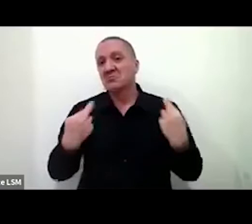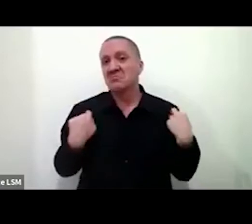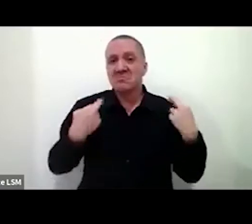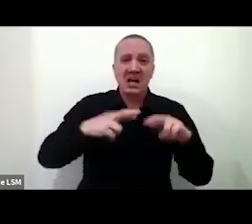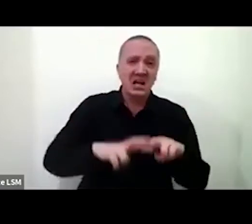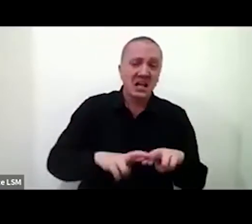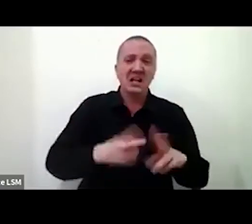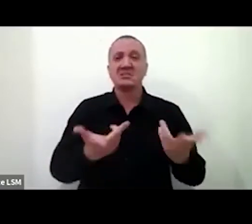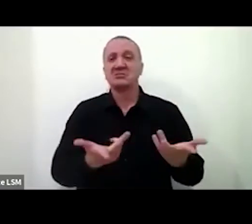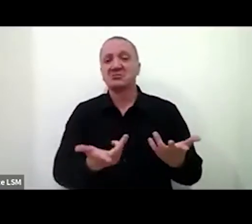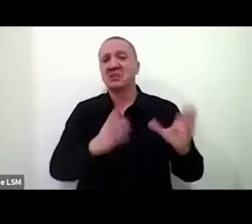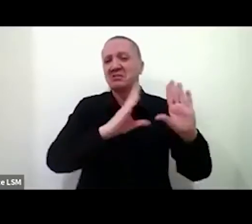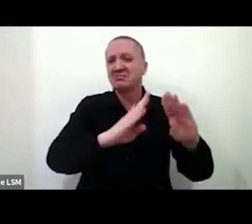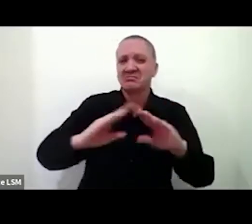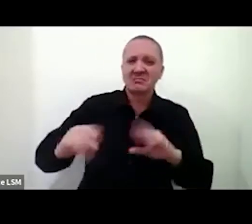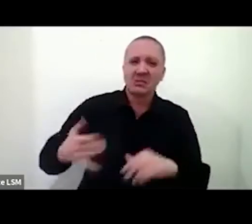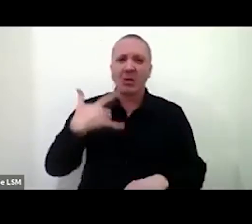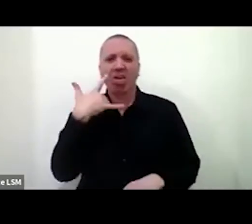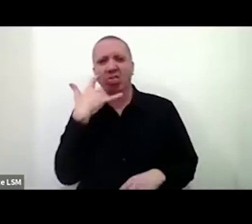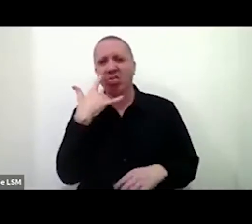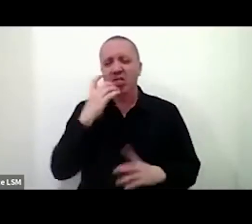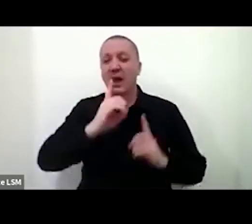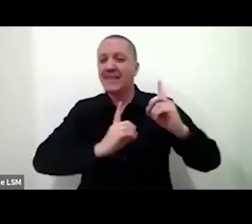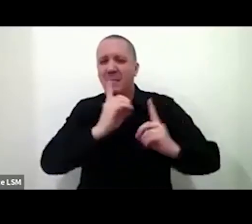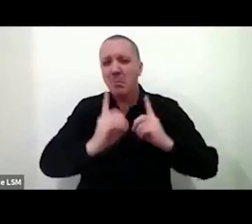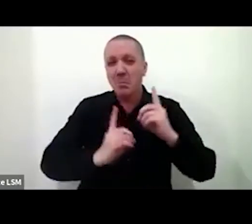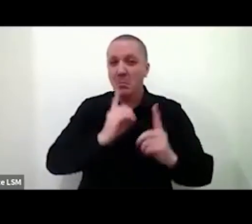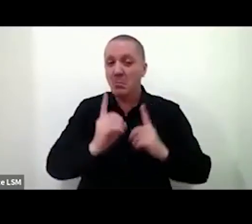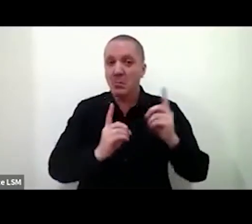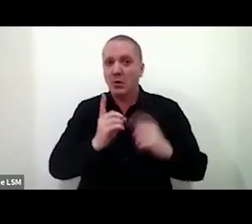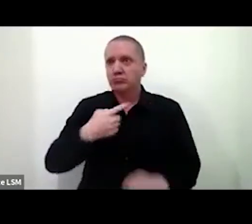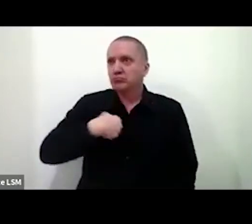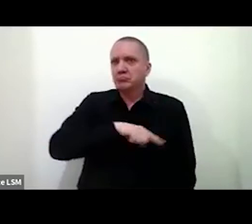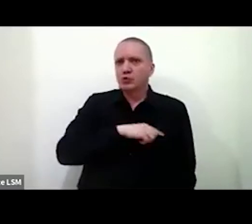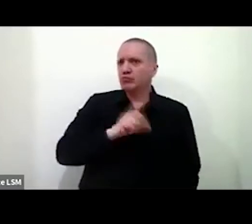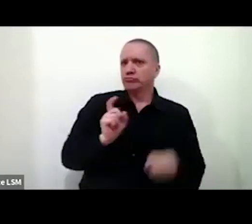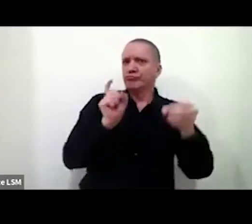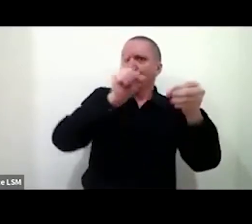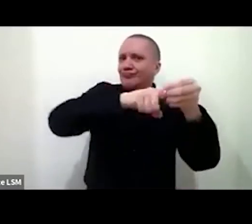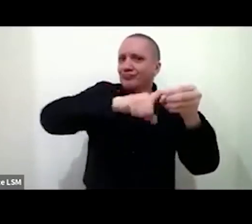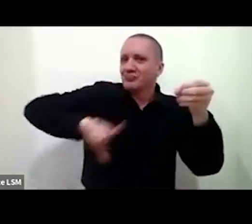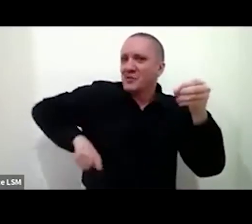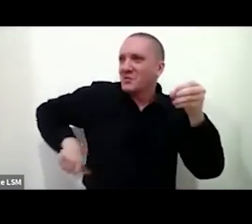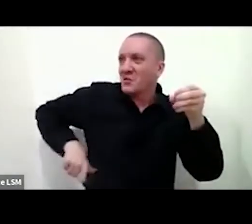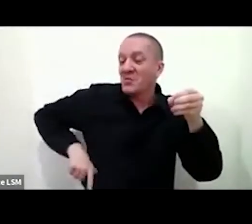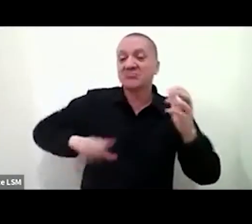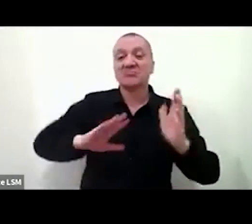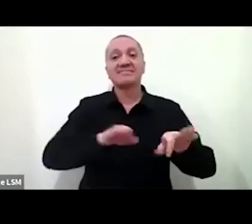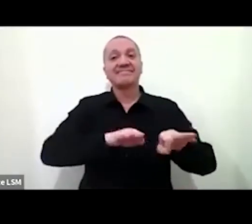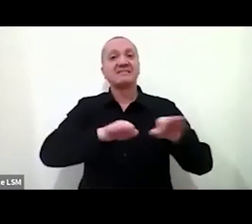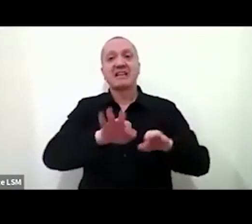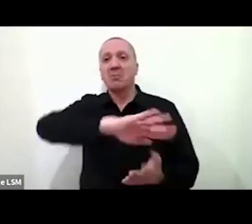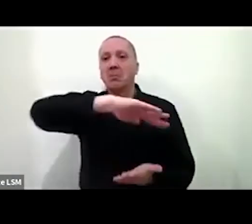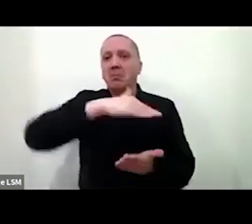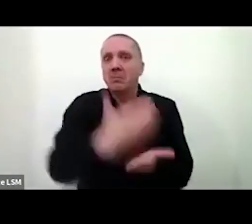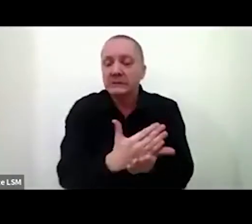esta desgracia del COVID. Hay esfuerzos, pero no alcanzan. Los programas sociales del Estado no dan respuesta a